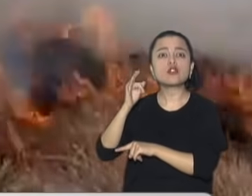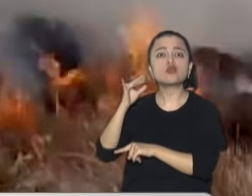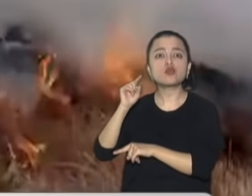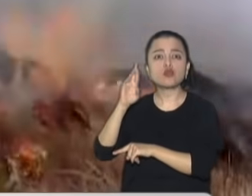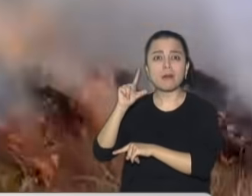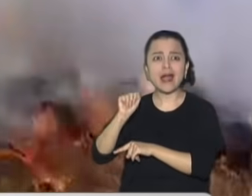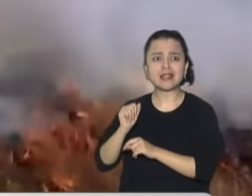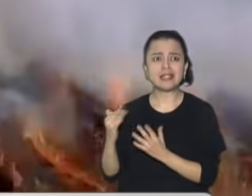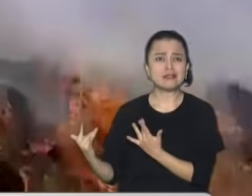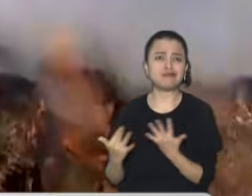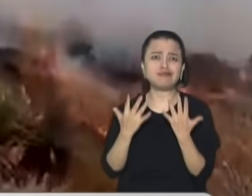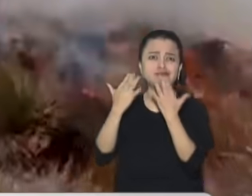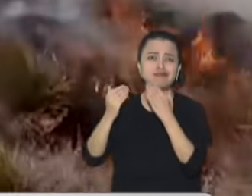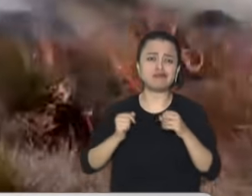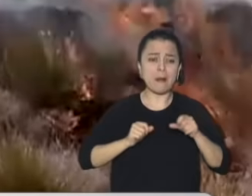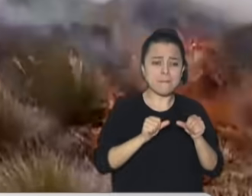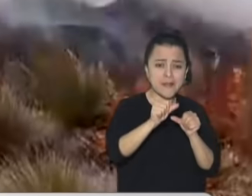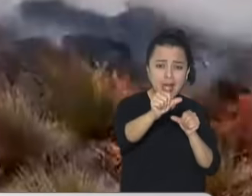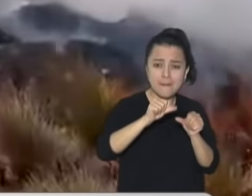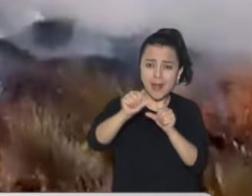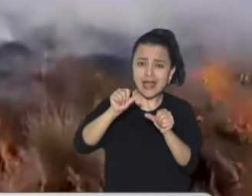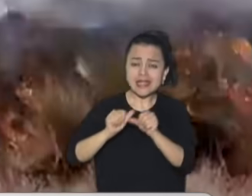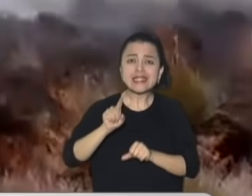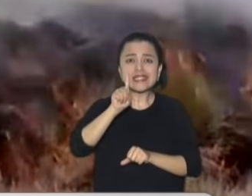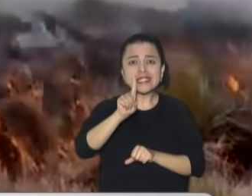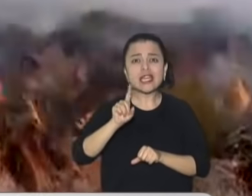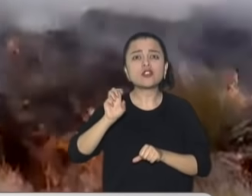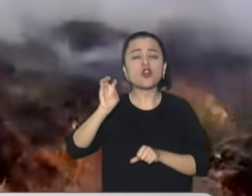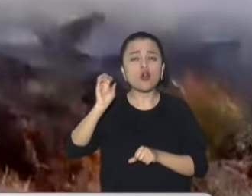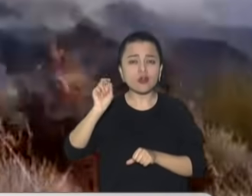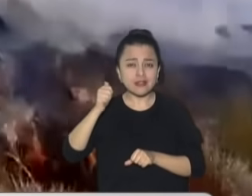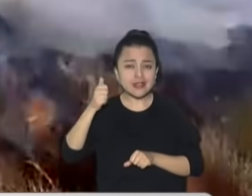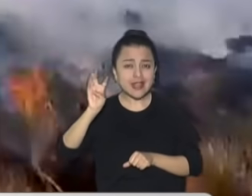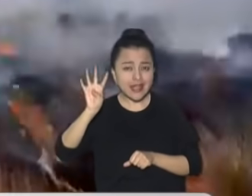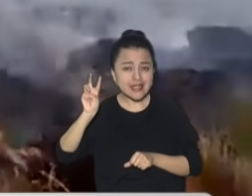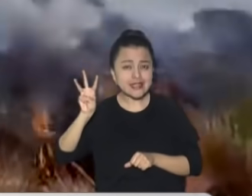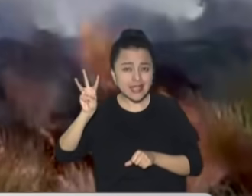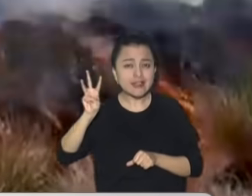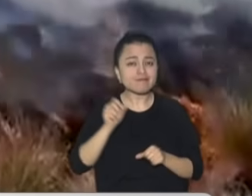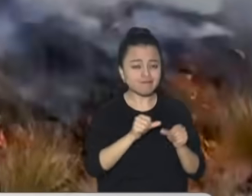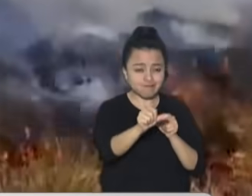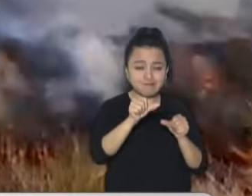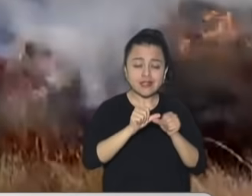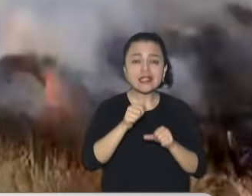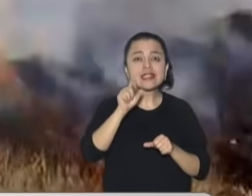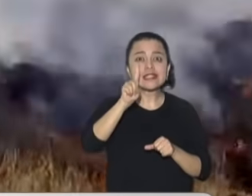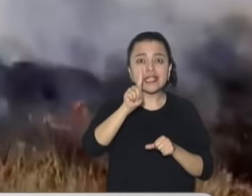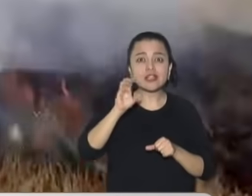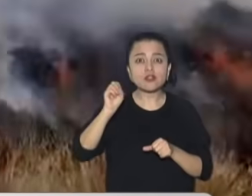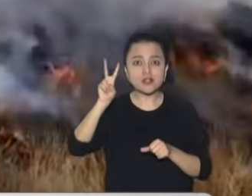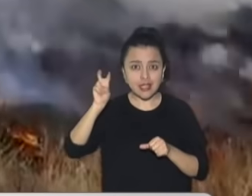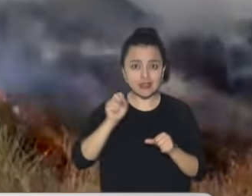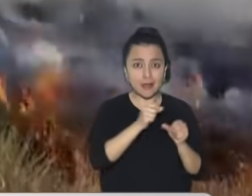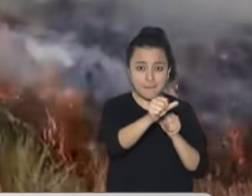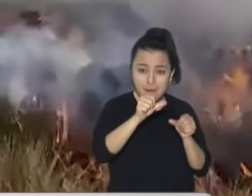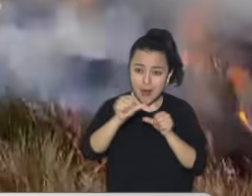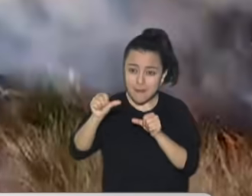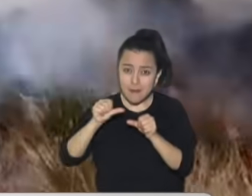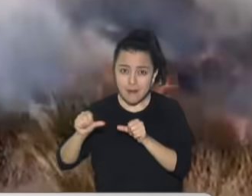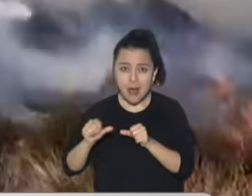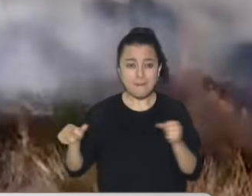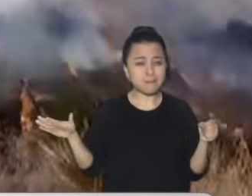afectó por lo menos 7 hectáreas del páramo entre la vía Pamplona-Bucaramanga. La emergencia fue atendida por el cuerpo de bomberos del